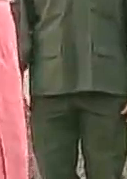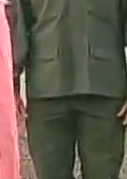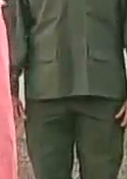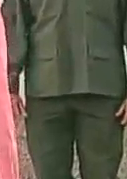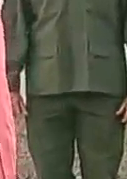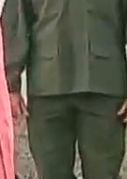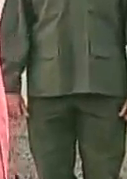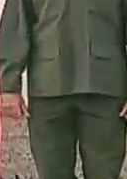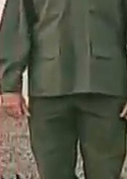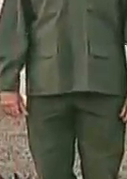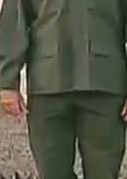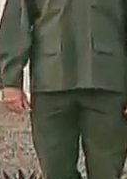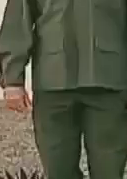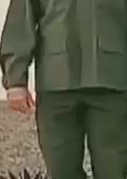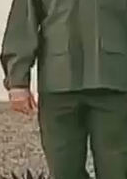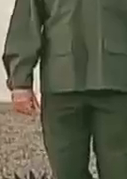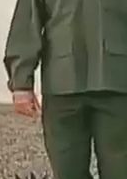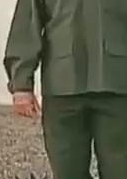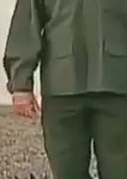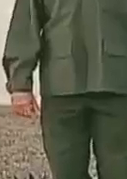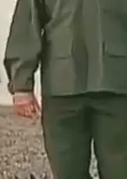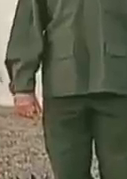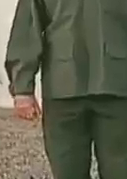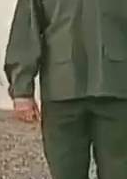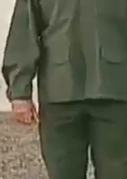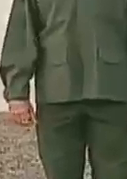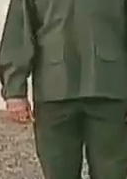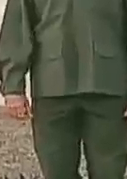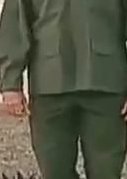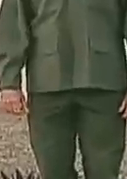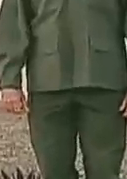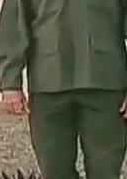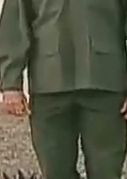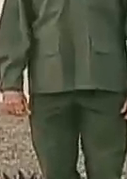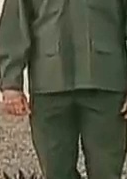Buenas tardes, 6:02 de la tarde, Carlos.